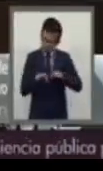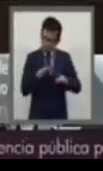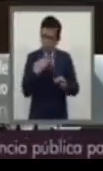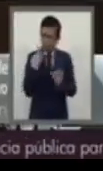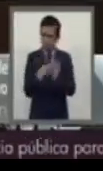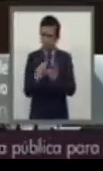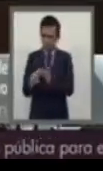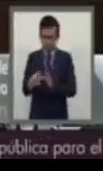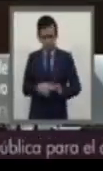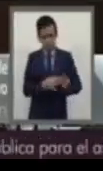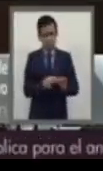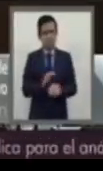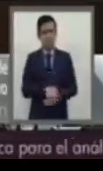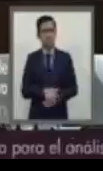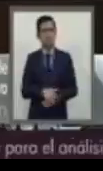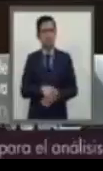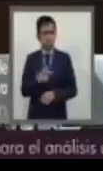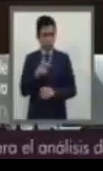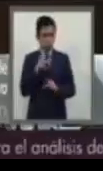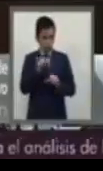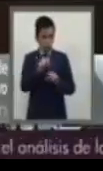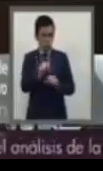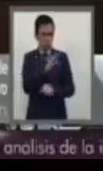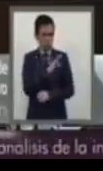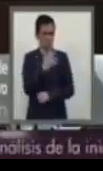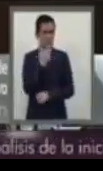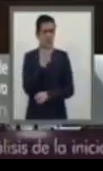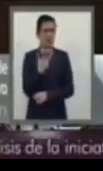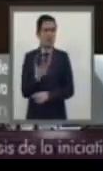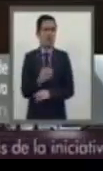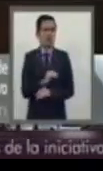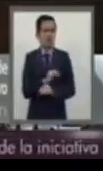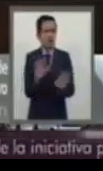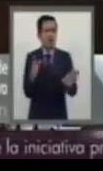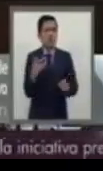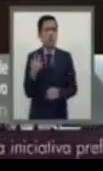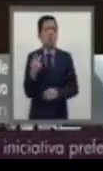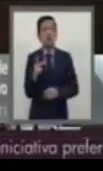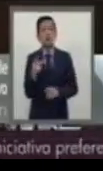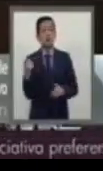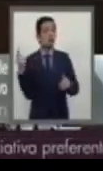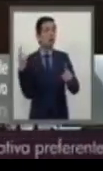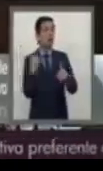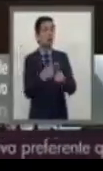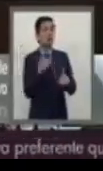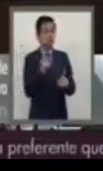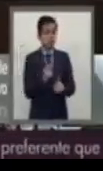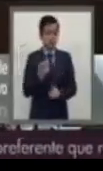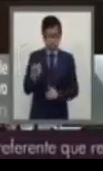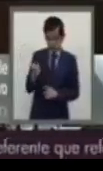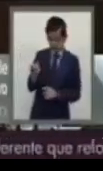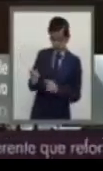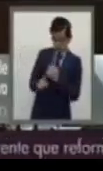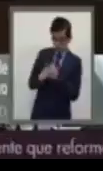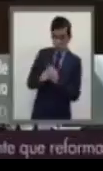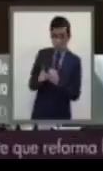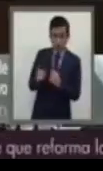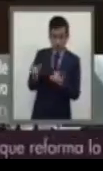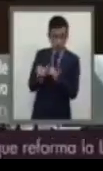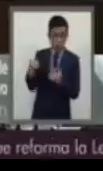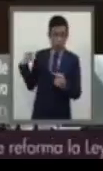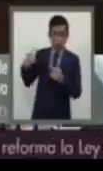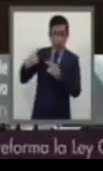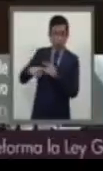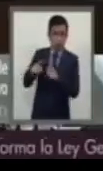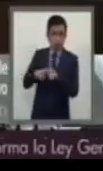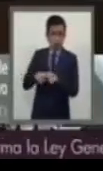generar mejores logros de los que se han tenido, pero el objetivo no es administrar este problema como hasta ahora, sino establecer